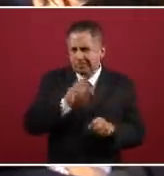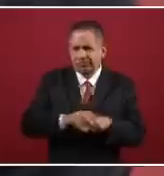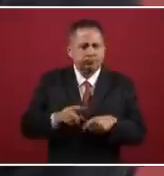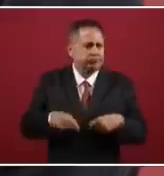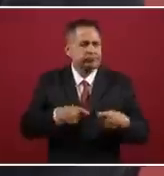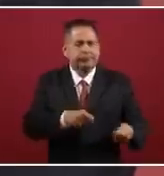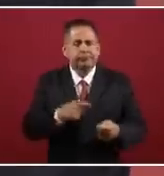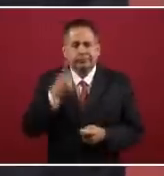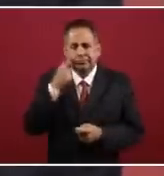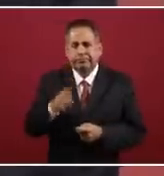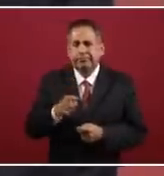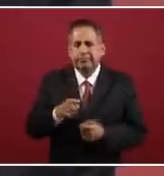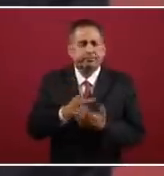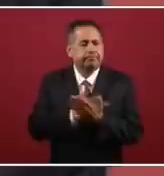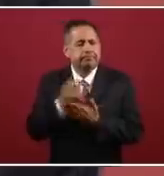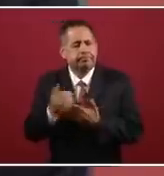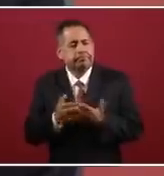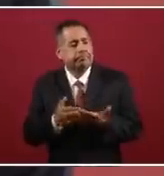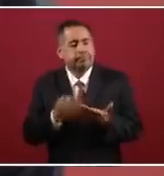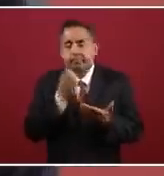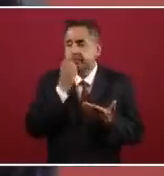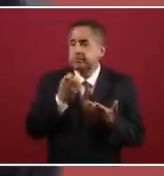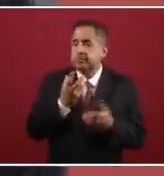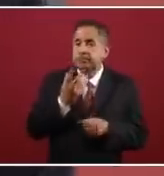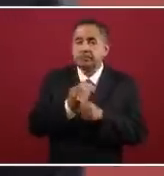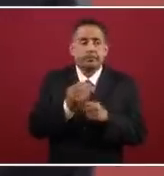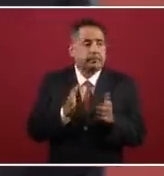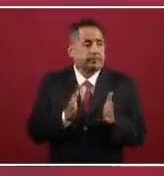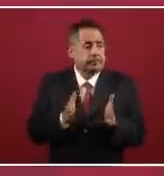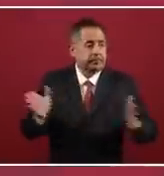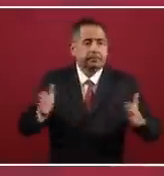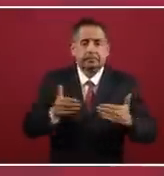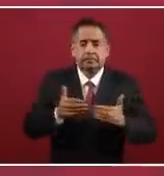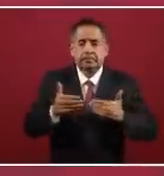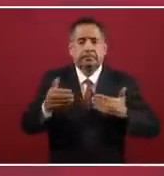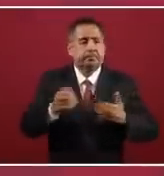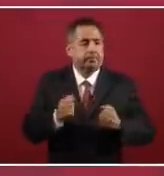para proyectos de ampliación de aulas,